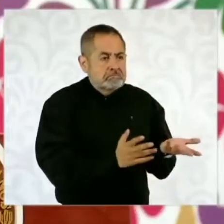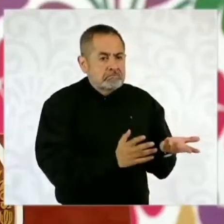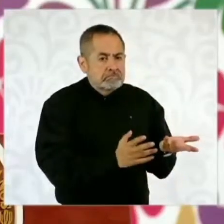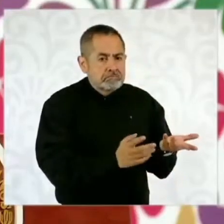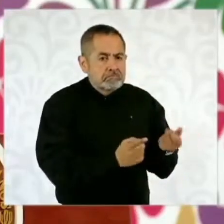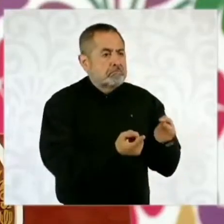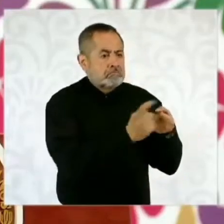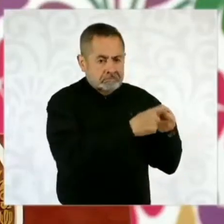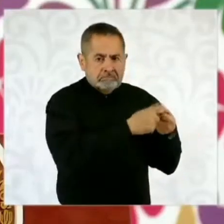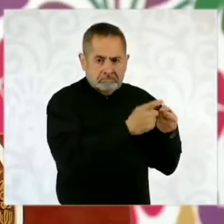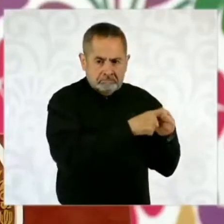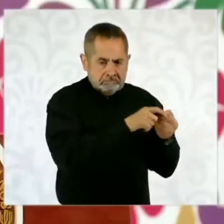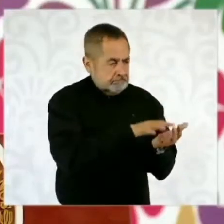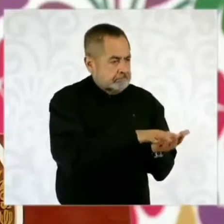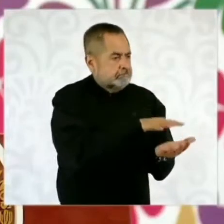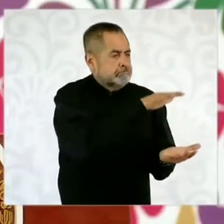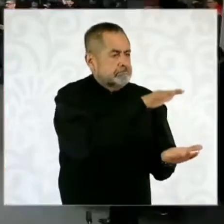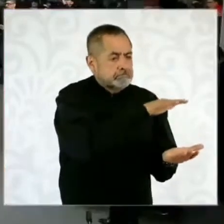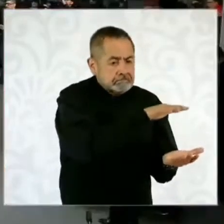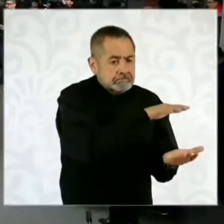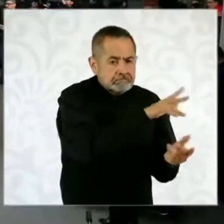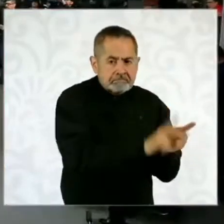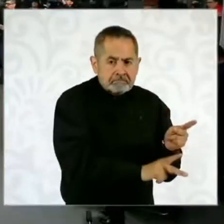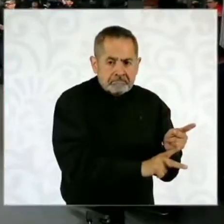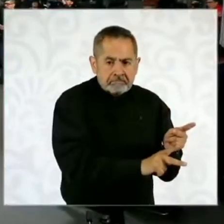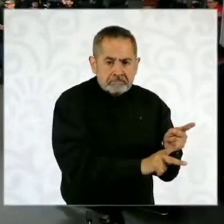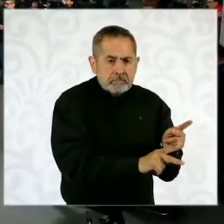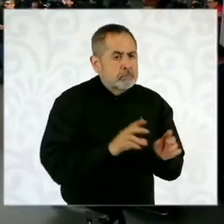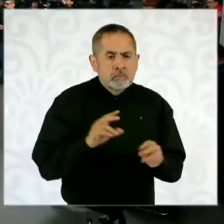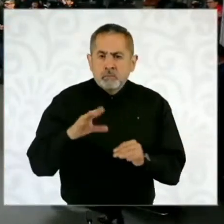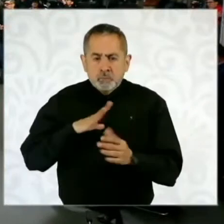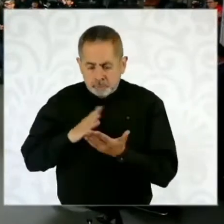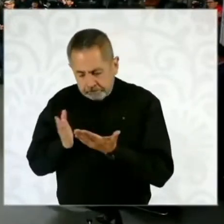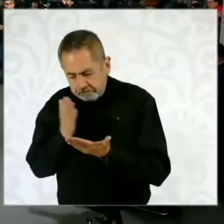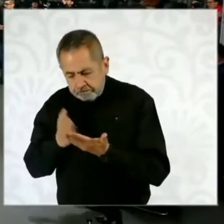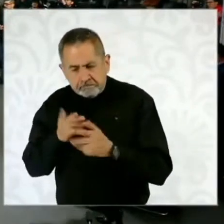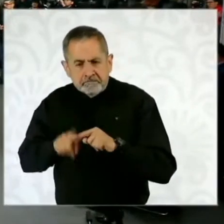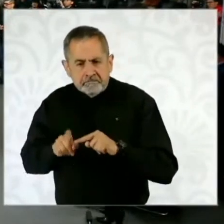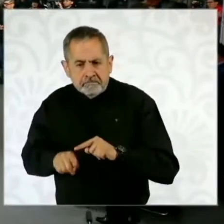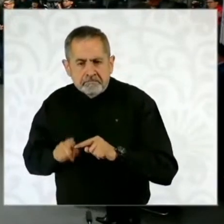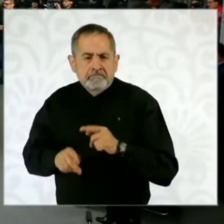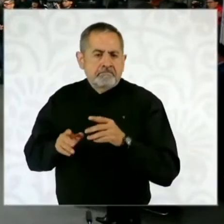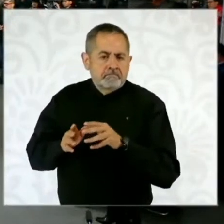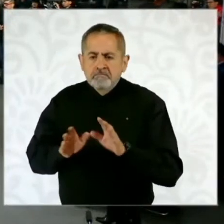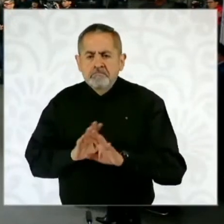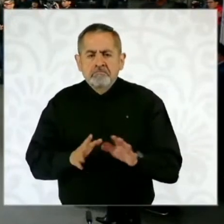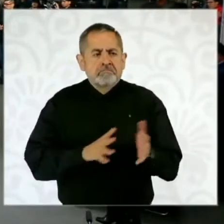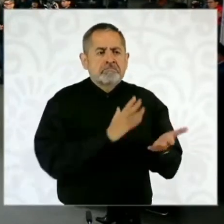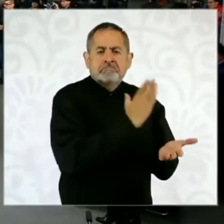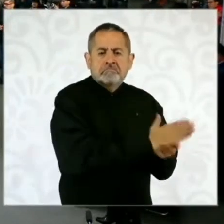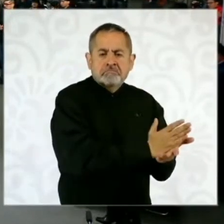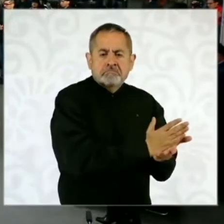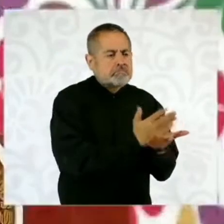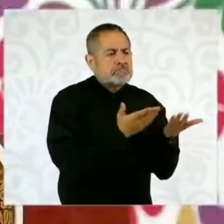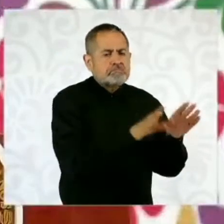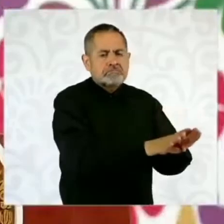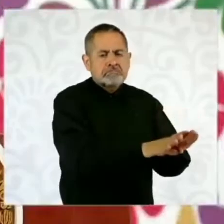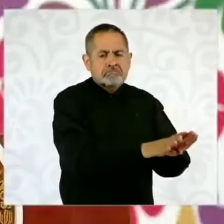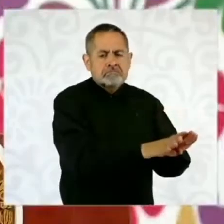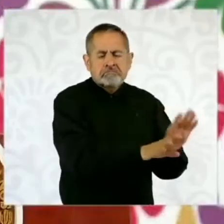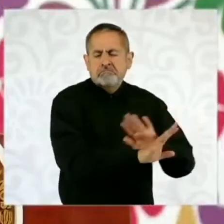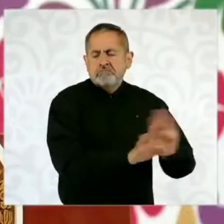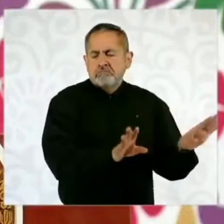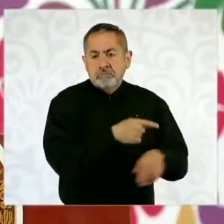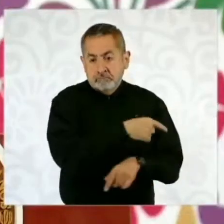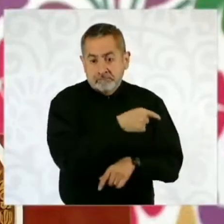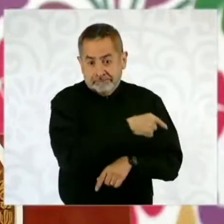Recibieron, hicieron una selección y mientras estaban en ese proceso, de pronto dijeron, ya no funcionamos, ya cerramos el